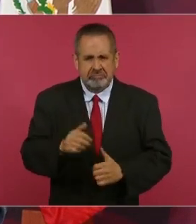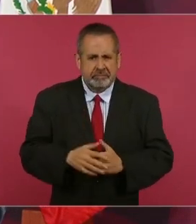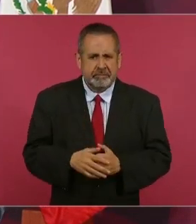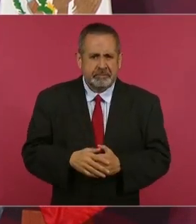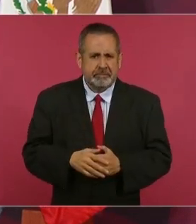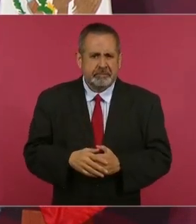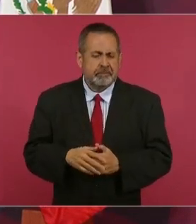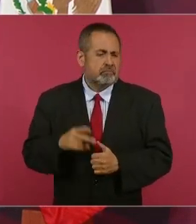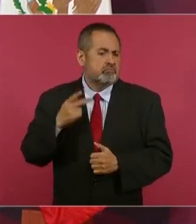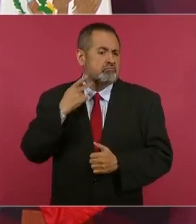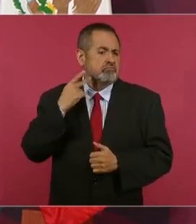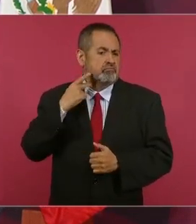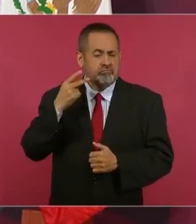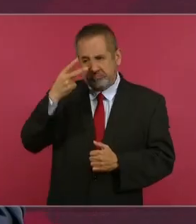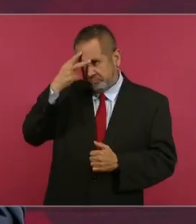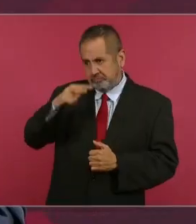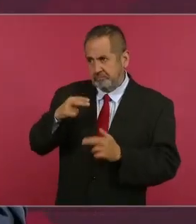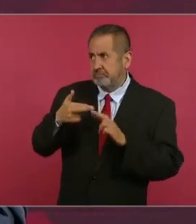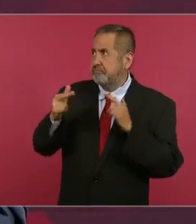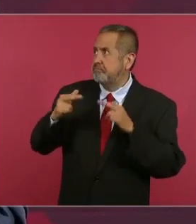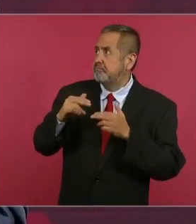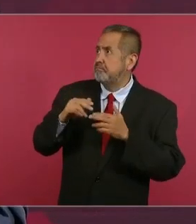La política exterior de México